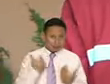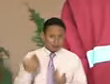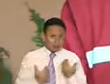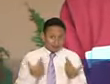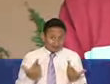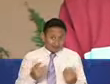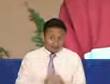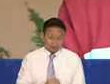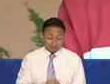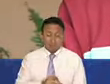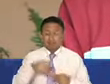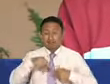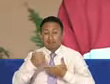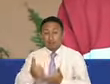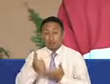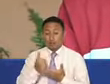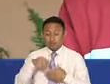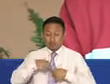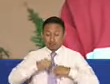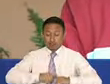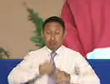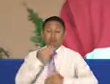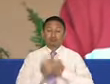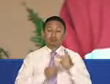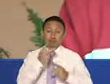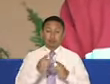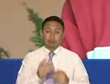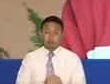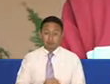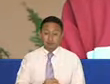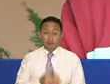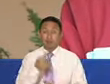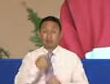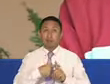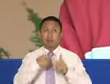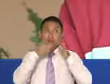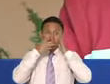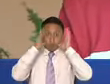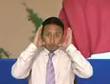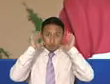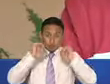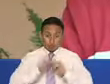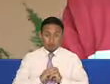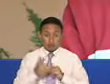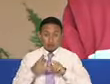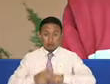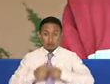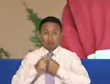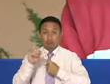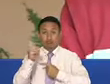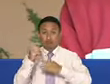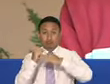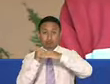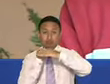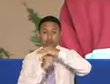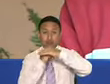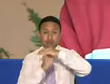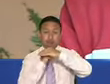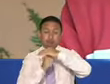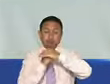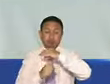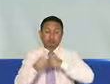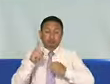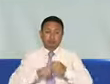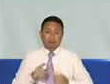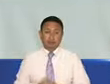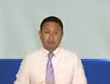nos habilita para continuar el proceso y en el mes de diciembre tendremos ya la operación de la primera línea de metro de